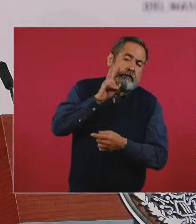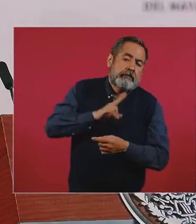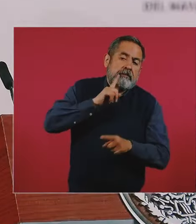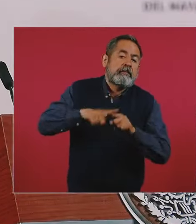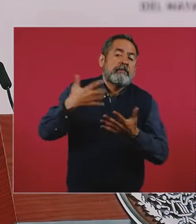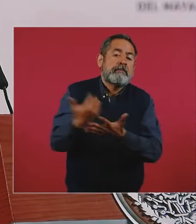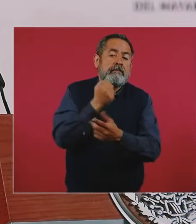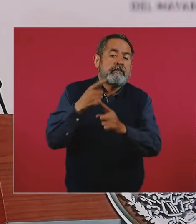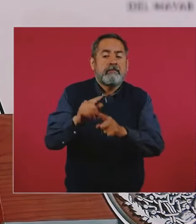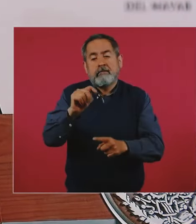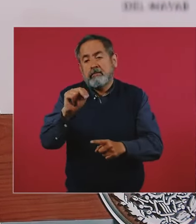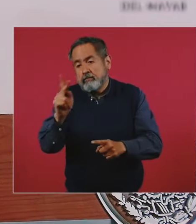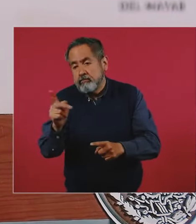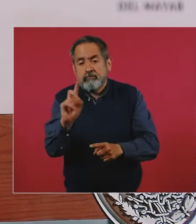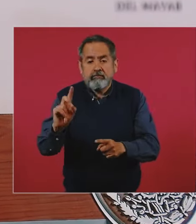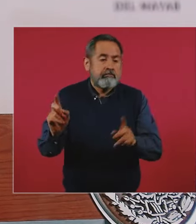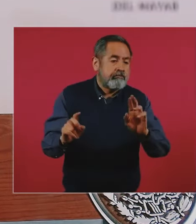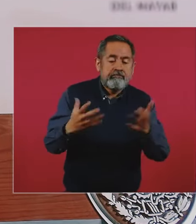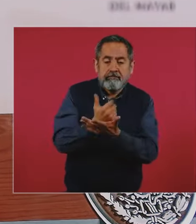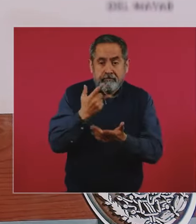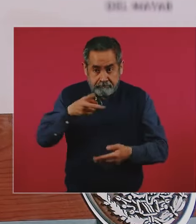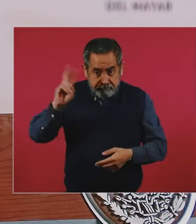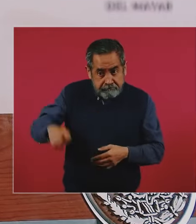Unidos para ver si esto